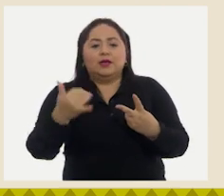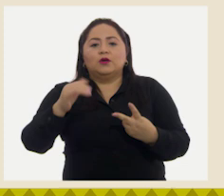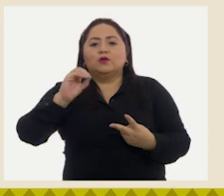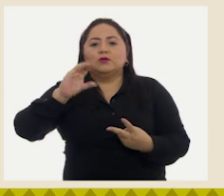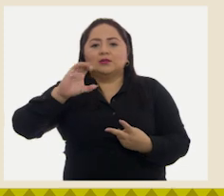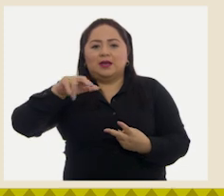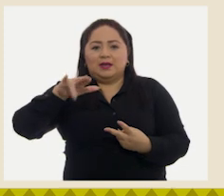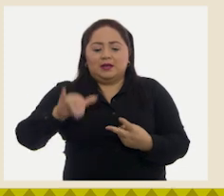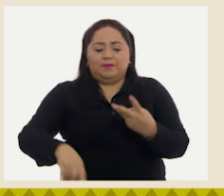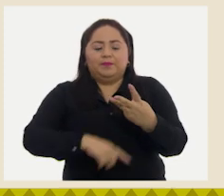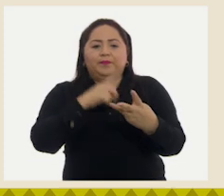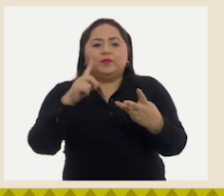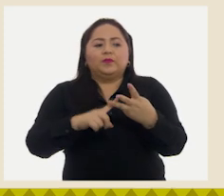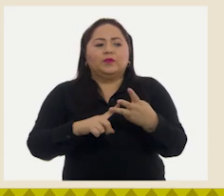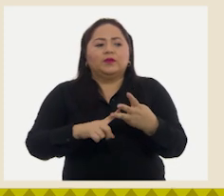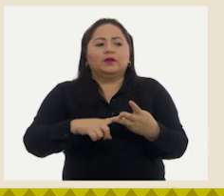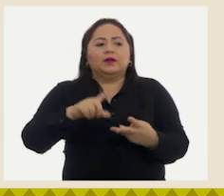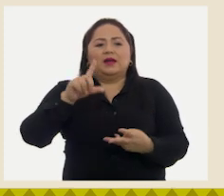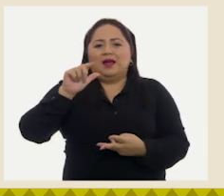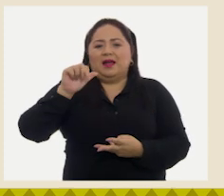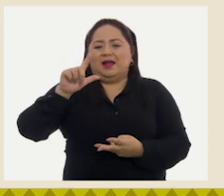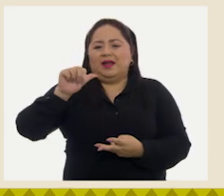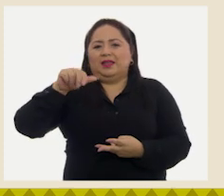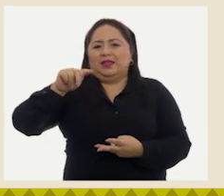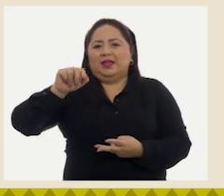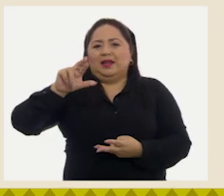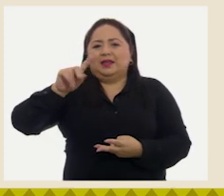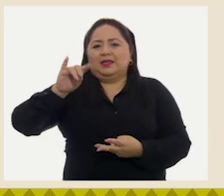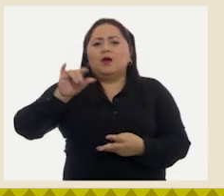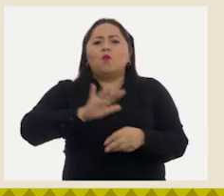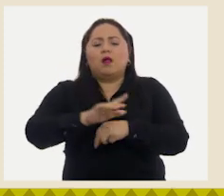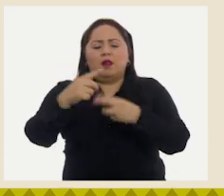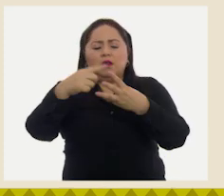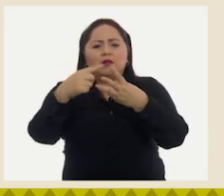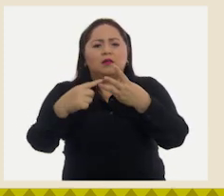y Oceanía. C. La Antártida.